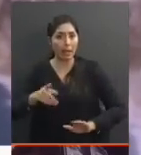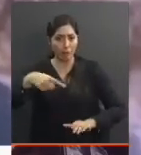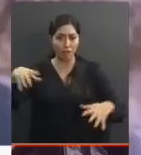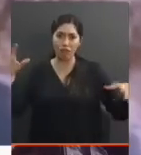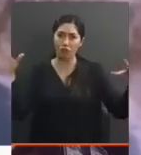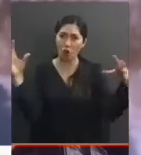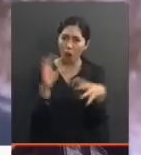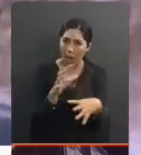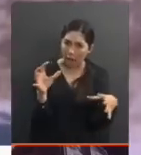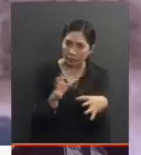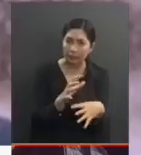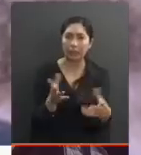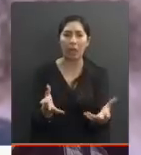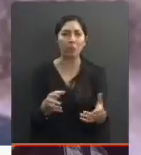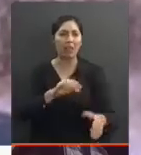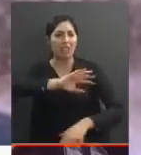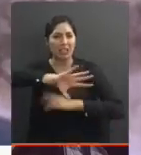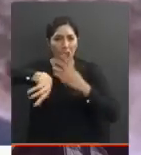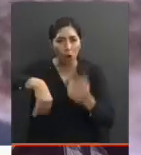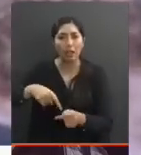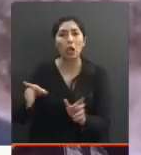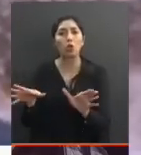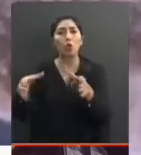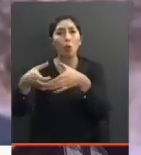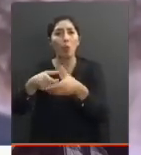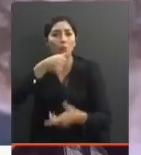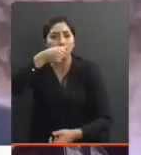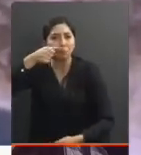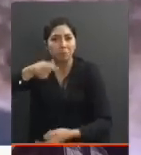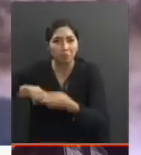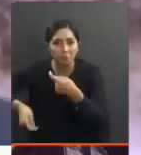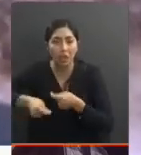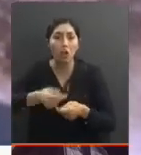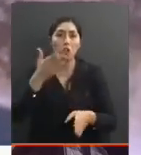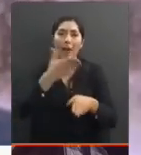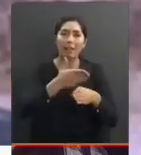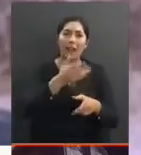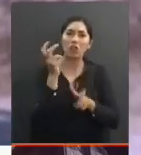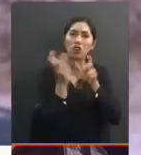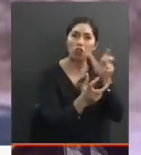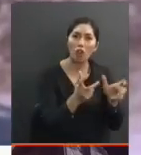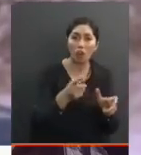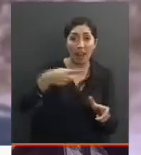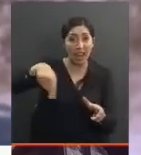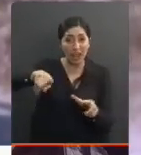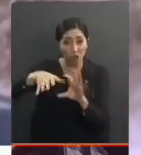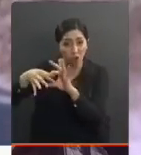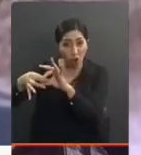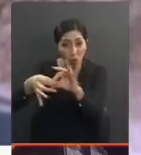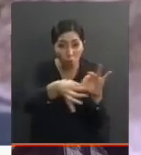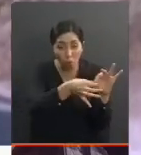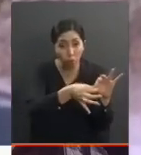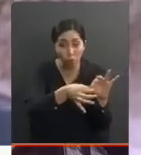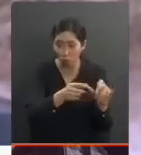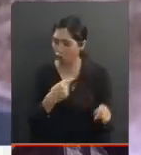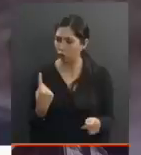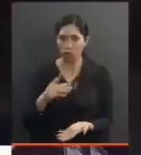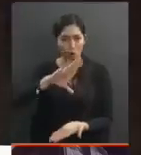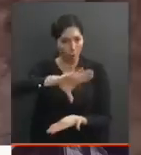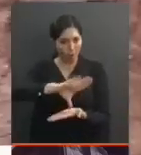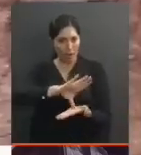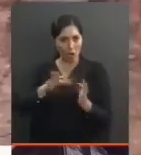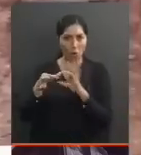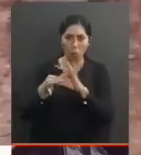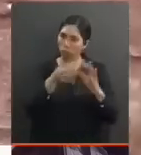desorden, aquellos grupos que están en el narcotráfico, en el robo de la madera, en conjunto, como país, los vamos a